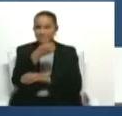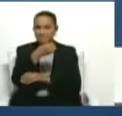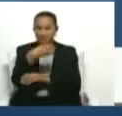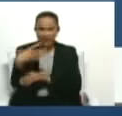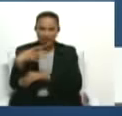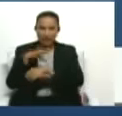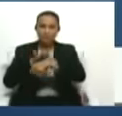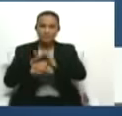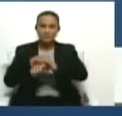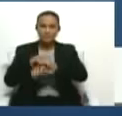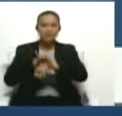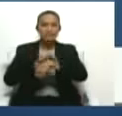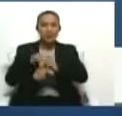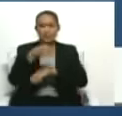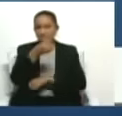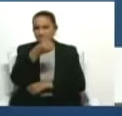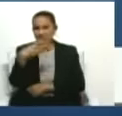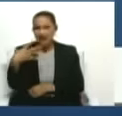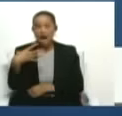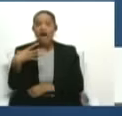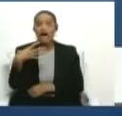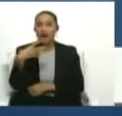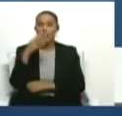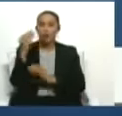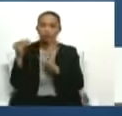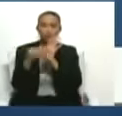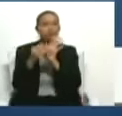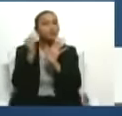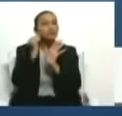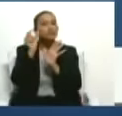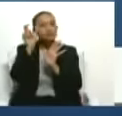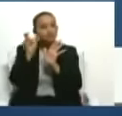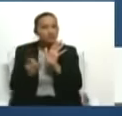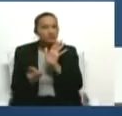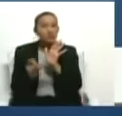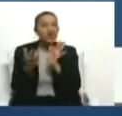ciudadana venezolana Rocío San Miguel, entre otros.